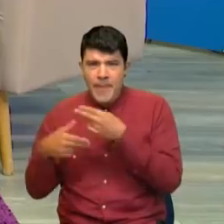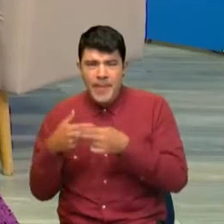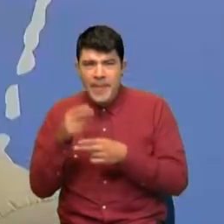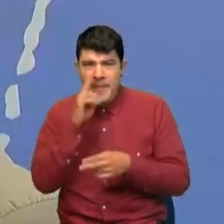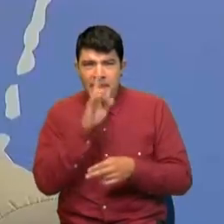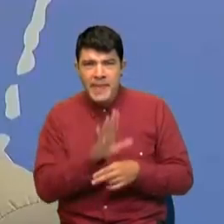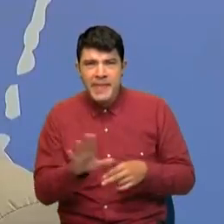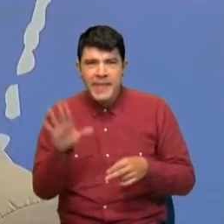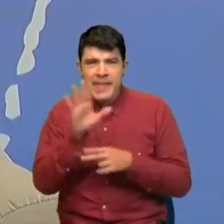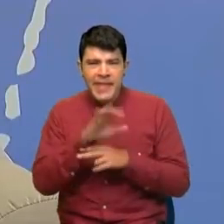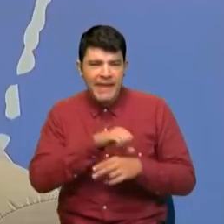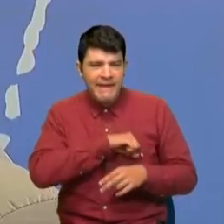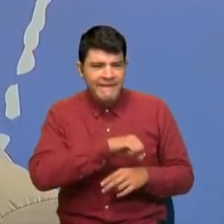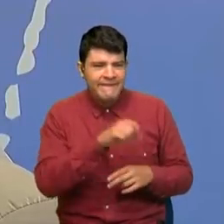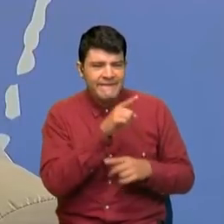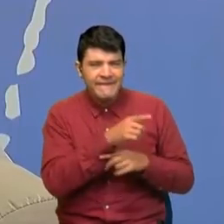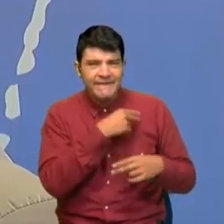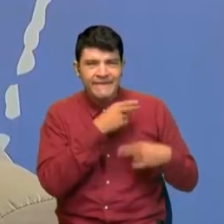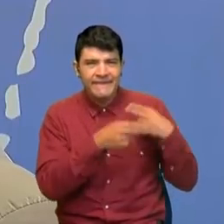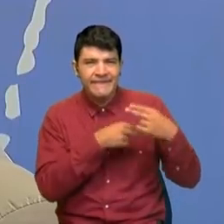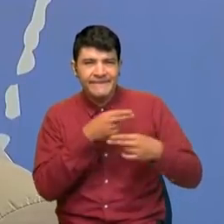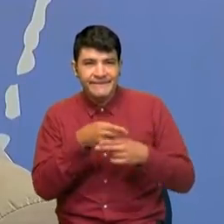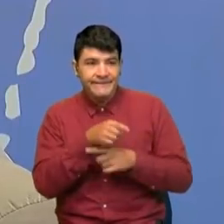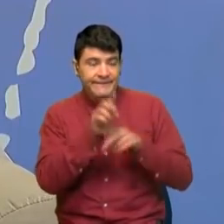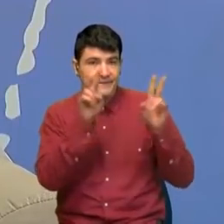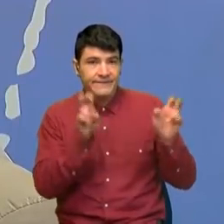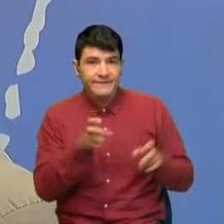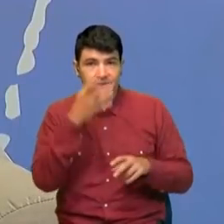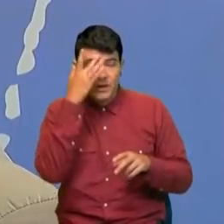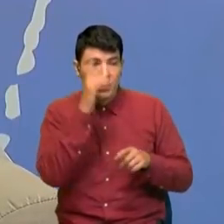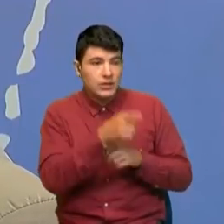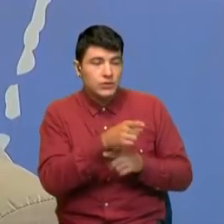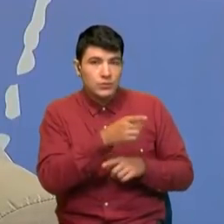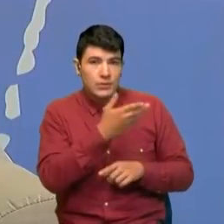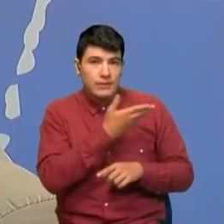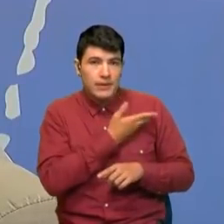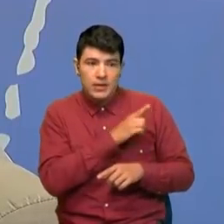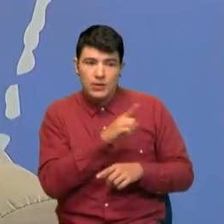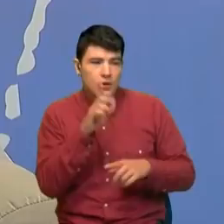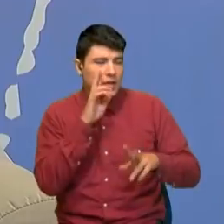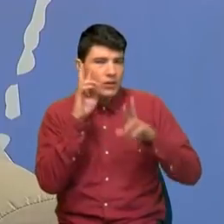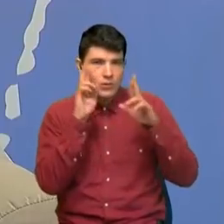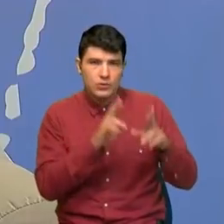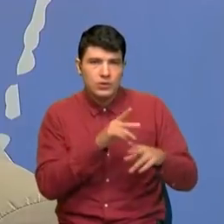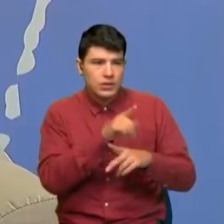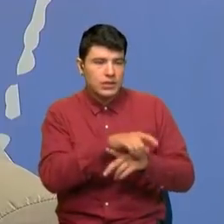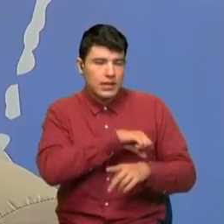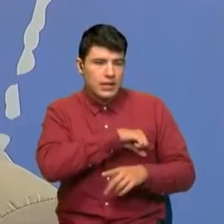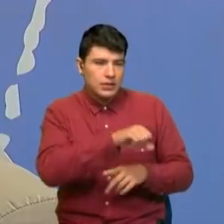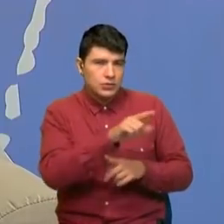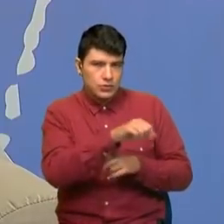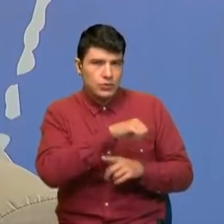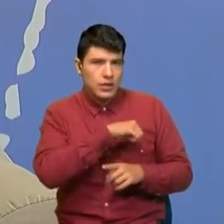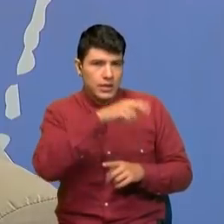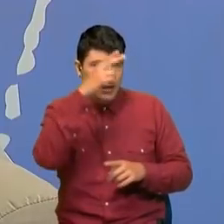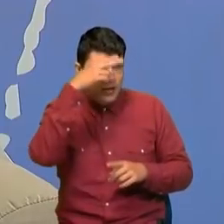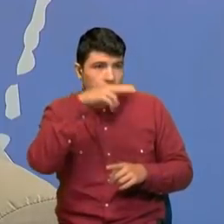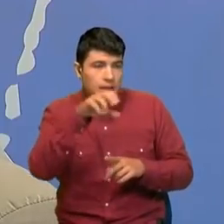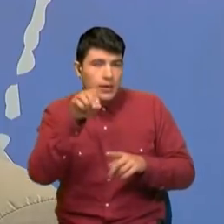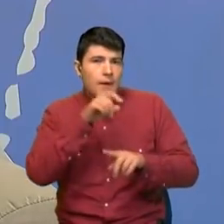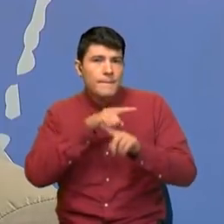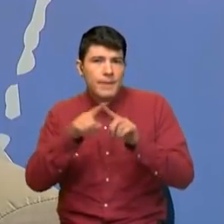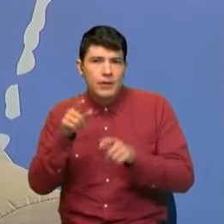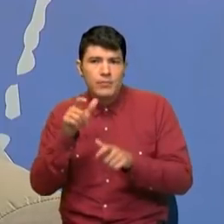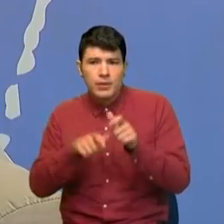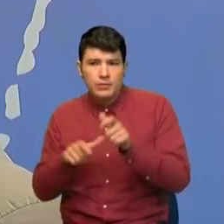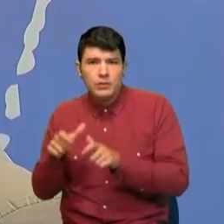nacional y del derecho herencial en ese sentido, porque le estaría desconociendo el derecho que tiene esta persona. Ellos podrían hacer como tal